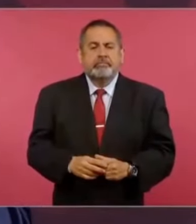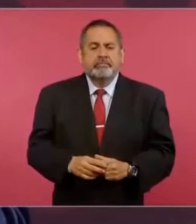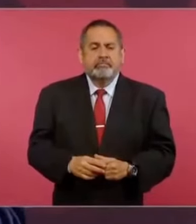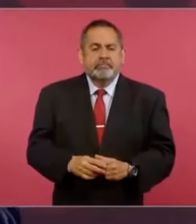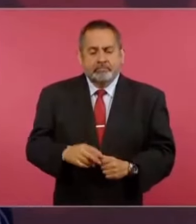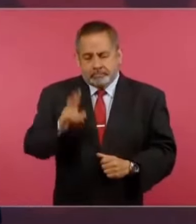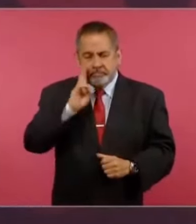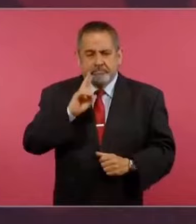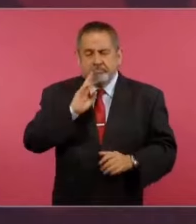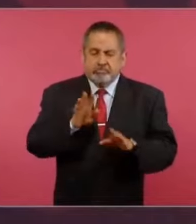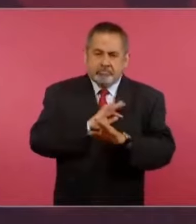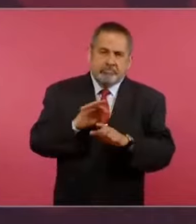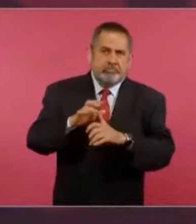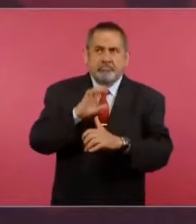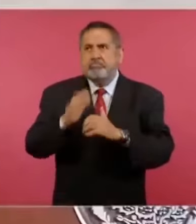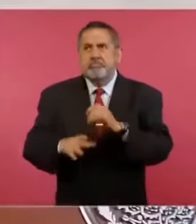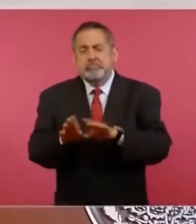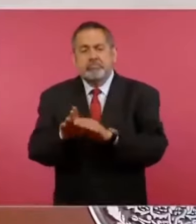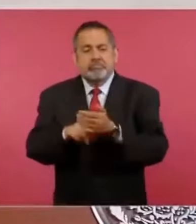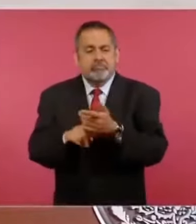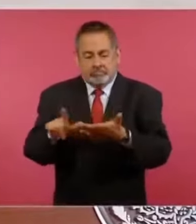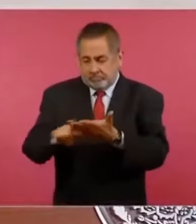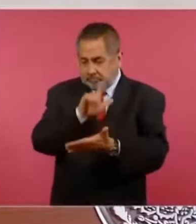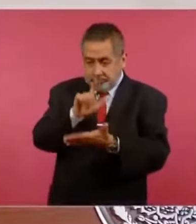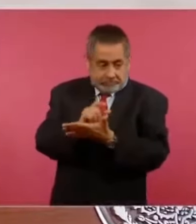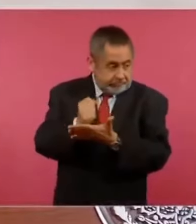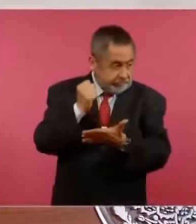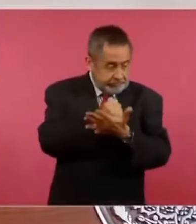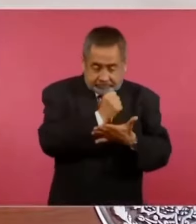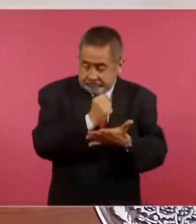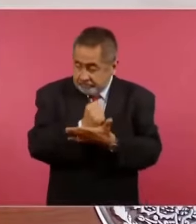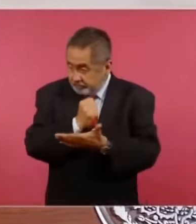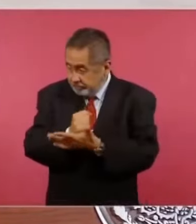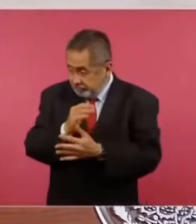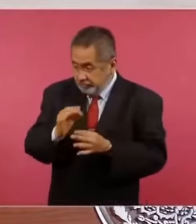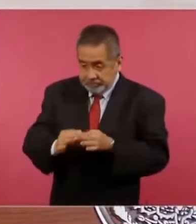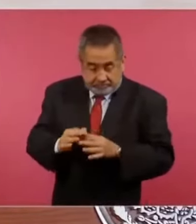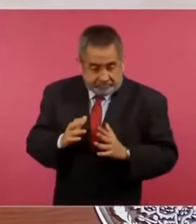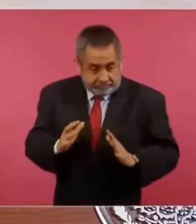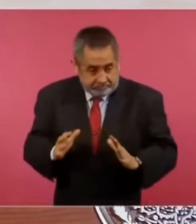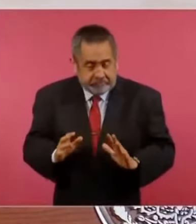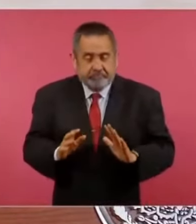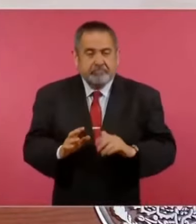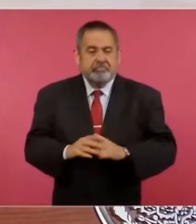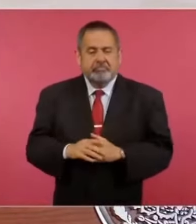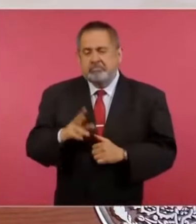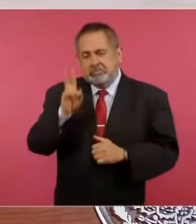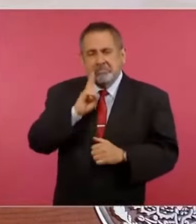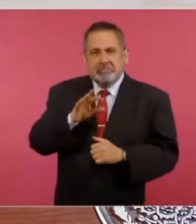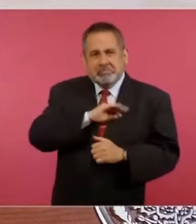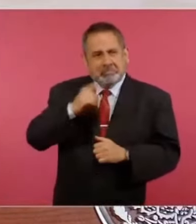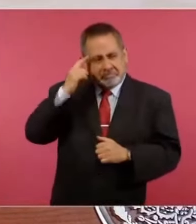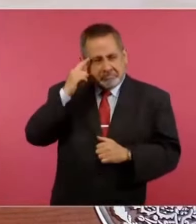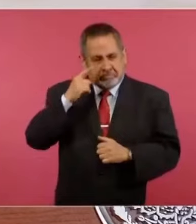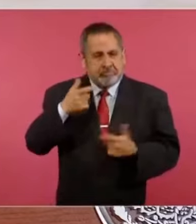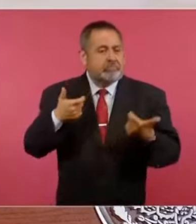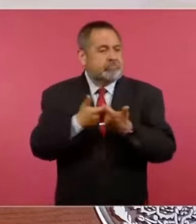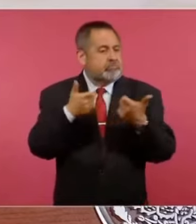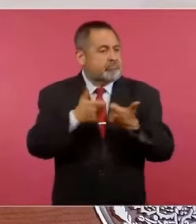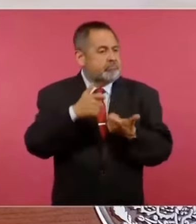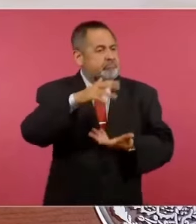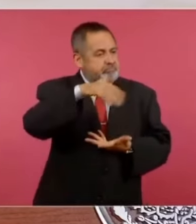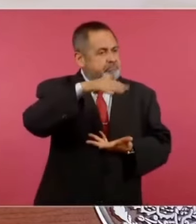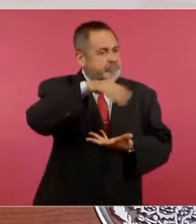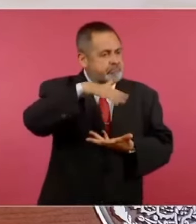que se termine de aprobar la ley, pero podemos crear el fondo.